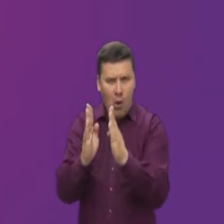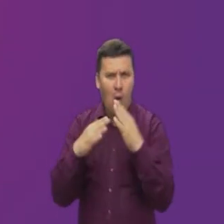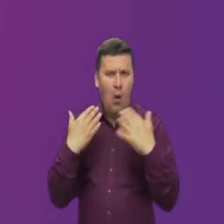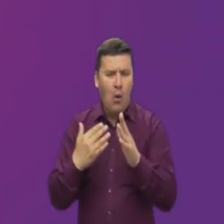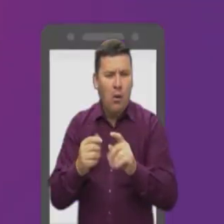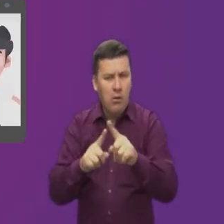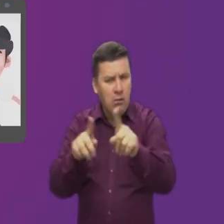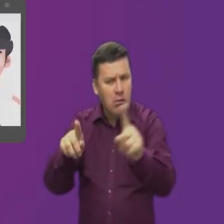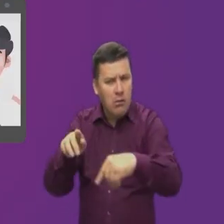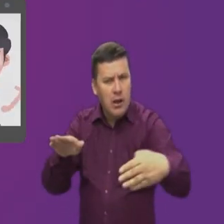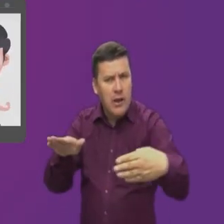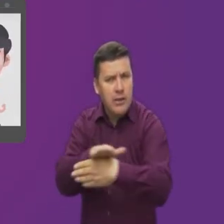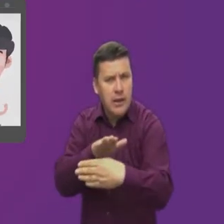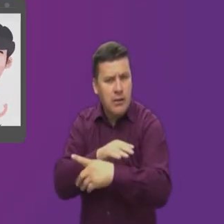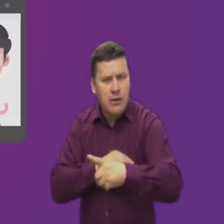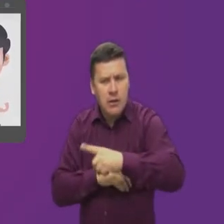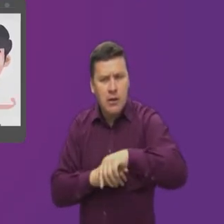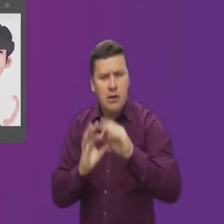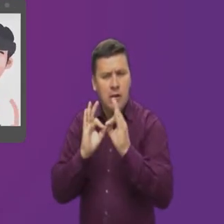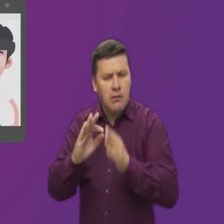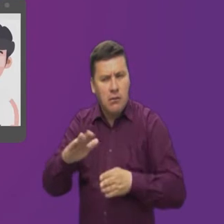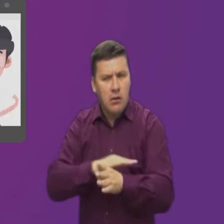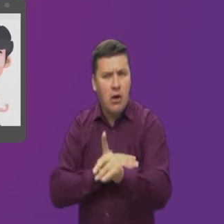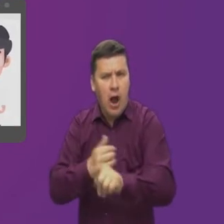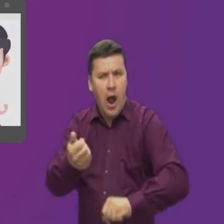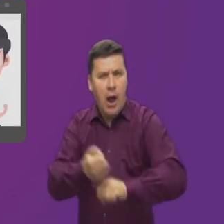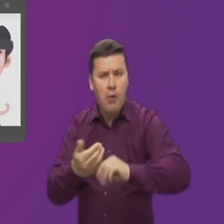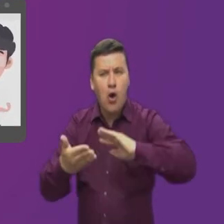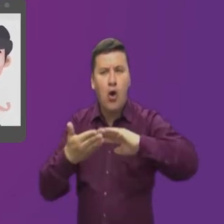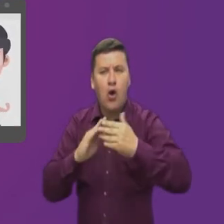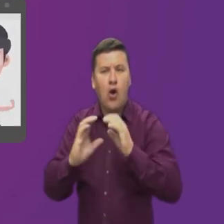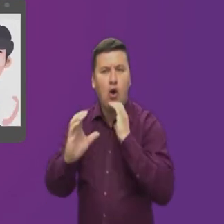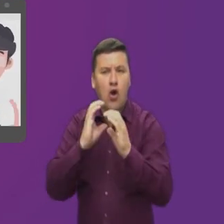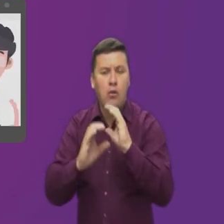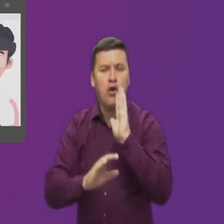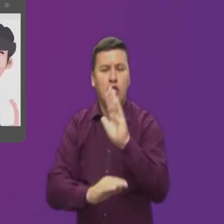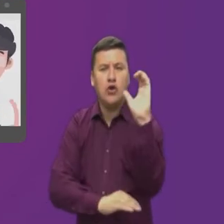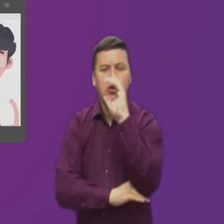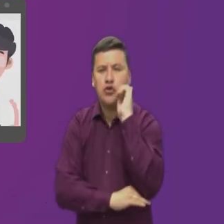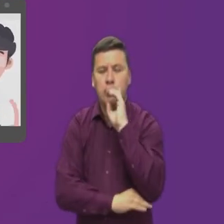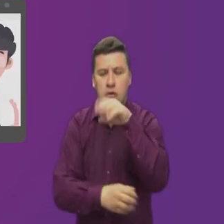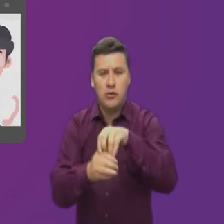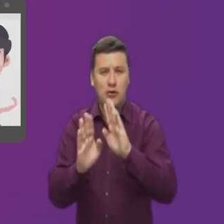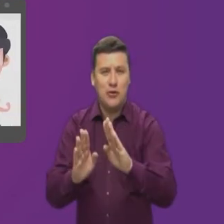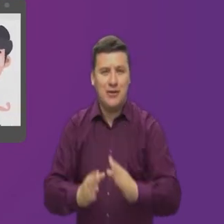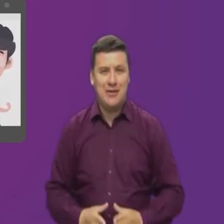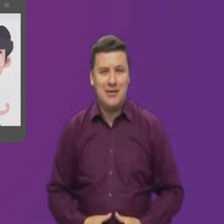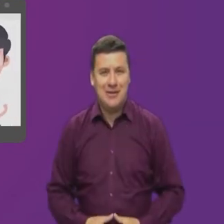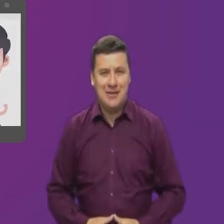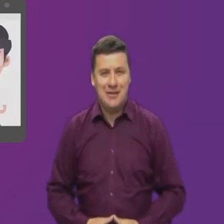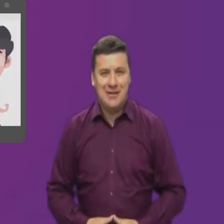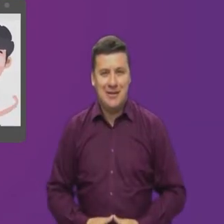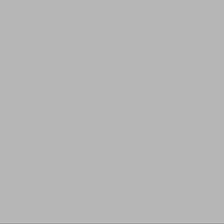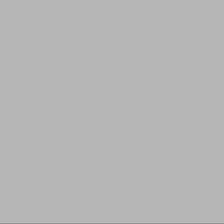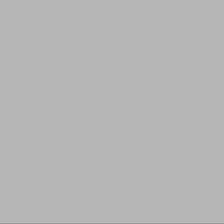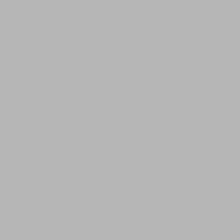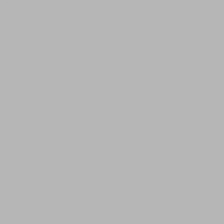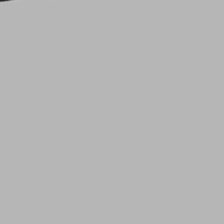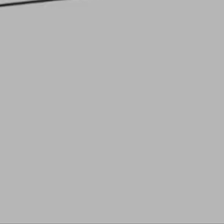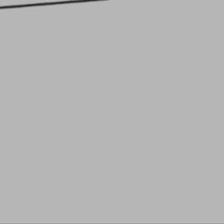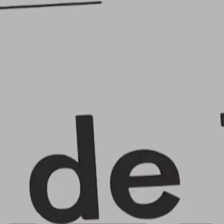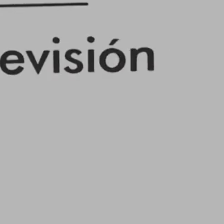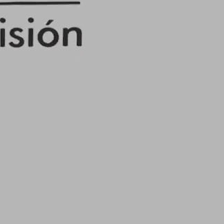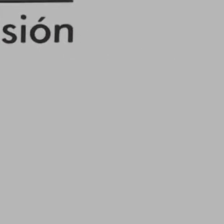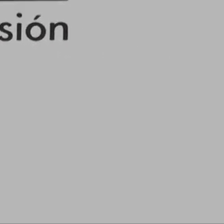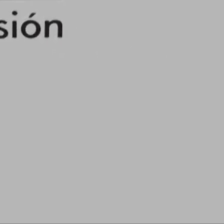volverá a sus canales de atención más accesibles garantizando y apoyando la comunicación y los derechos de las personas sordas en colombia